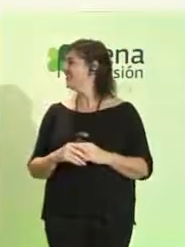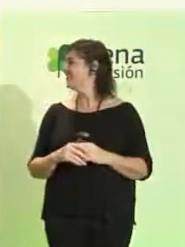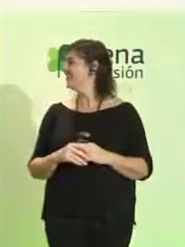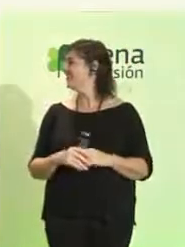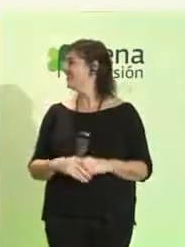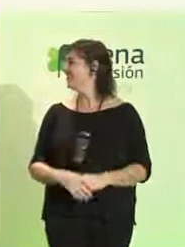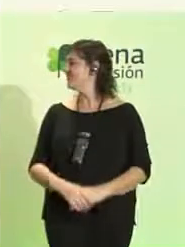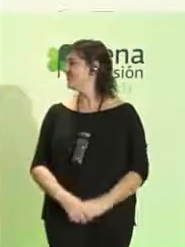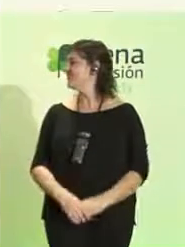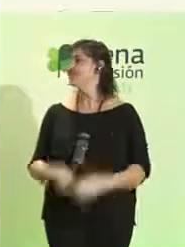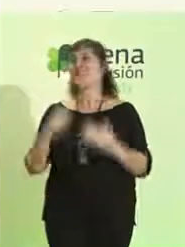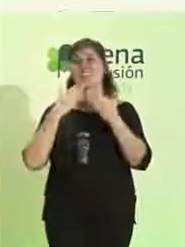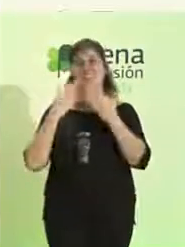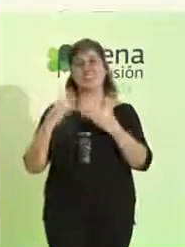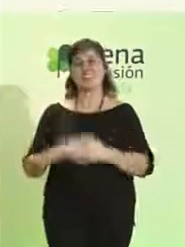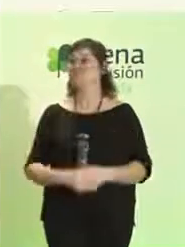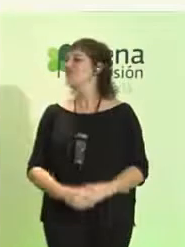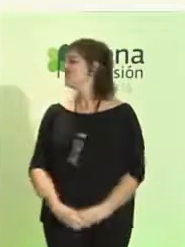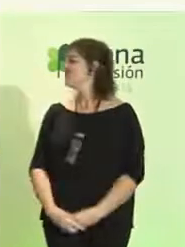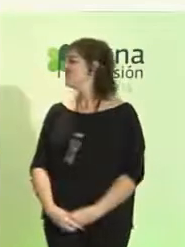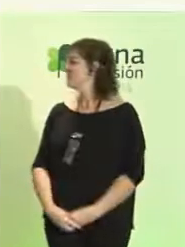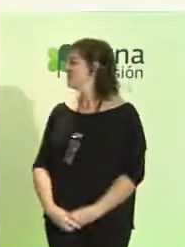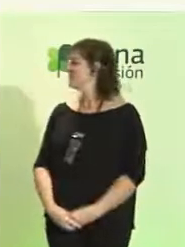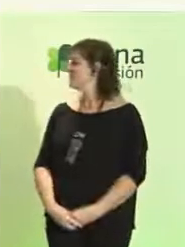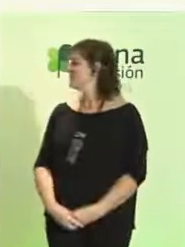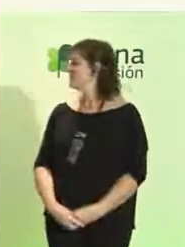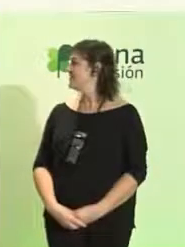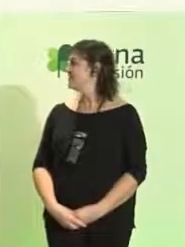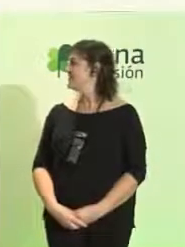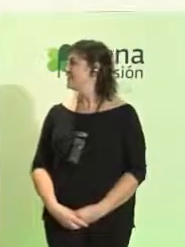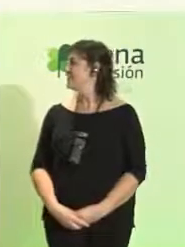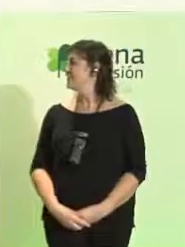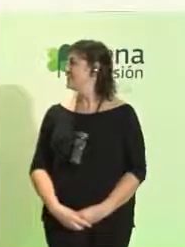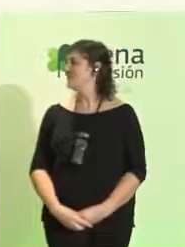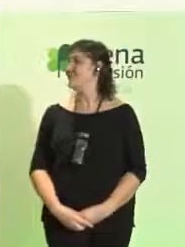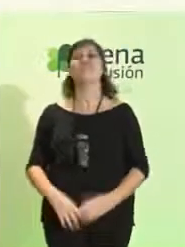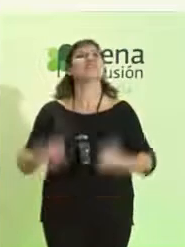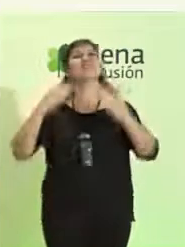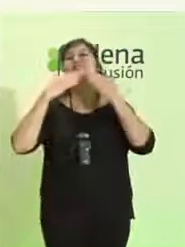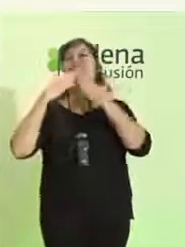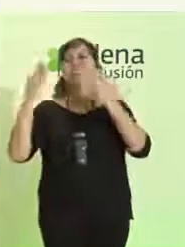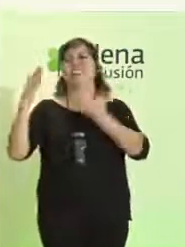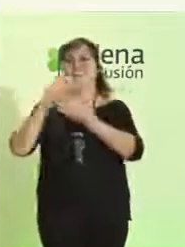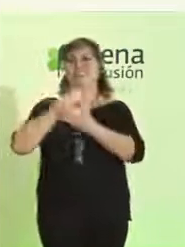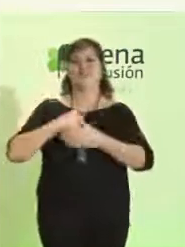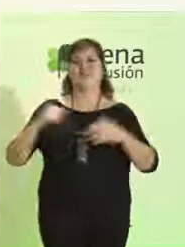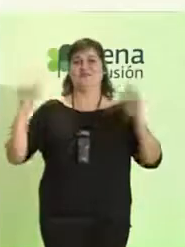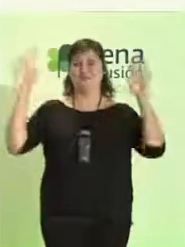Gracias. Recogemos rápidamente. Muchas gracias.